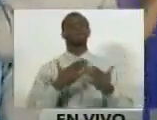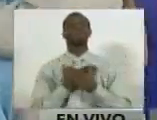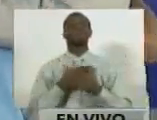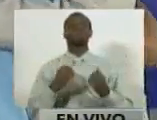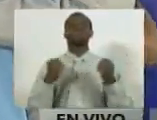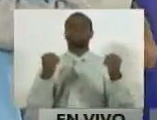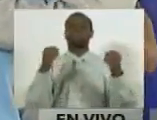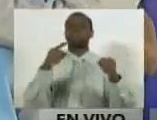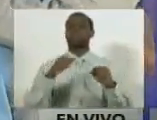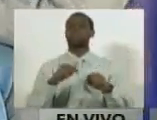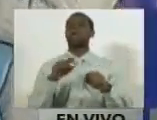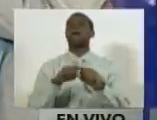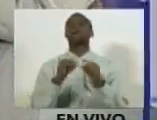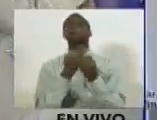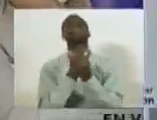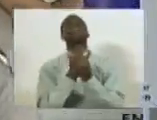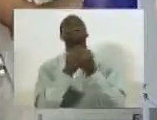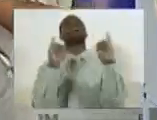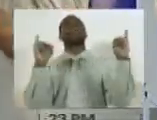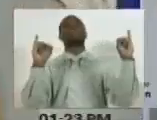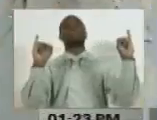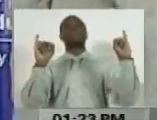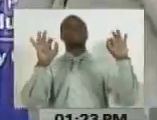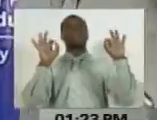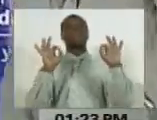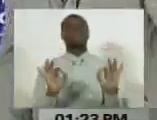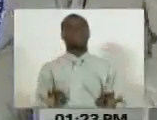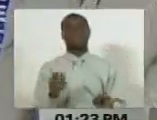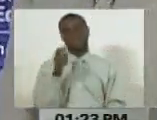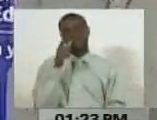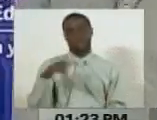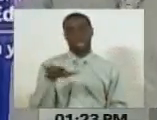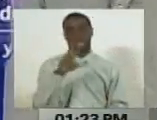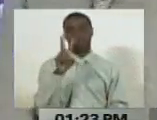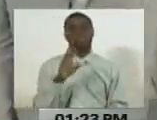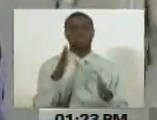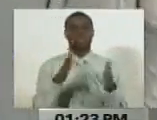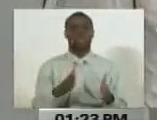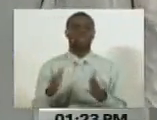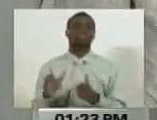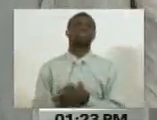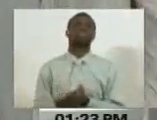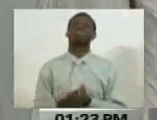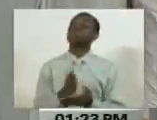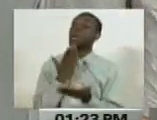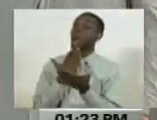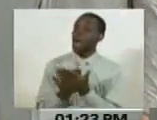la independencia del pueblo venezolano. Muchas gracias, señor